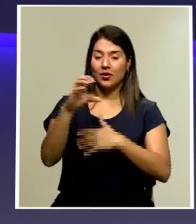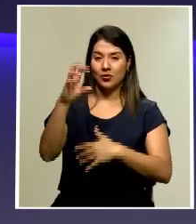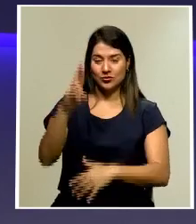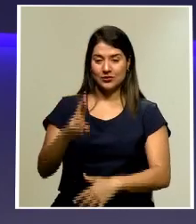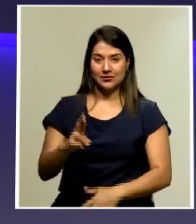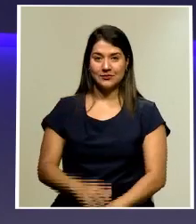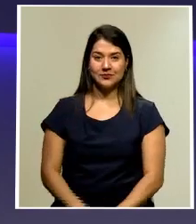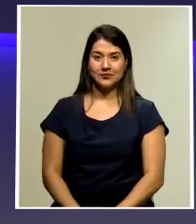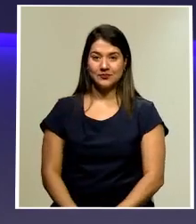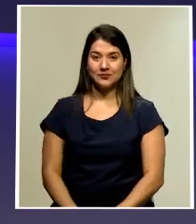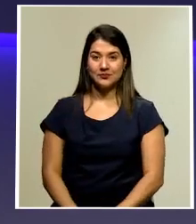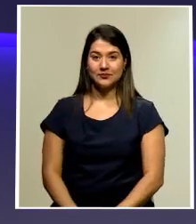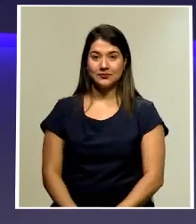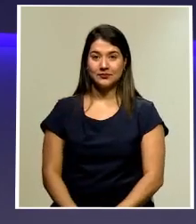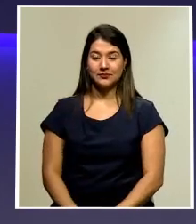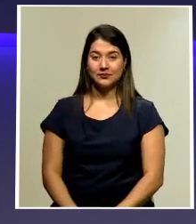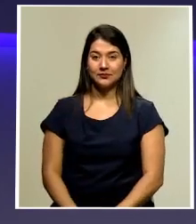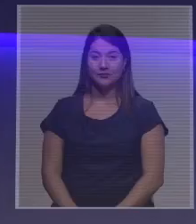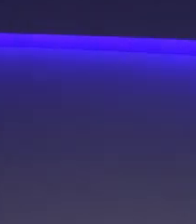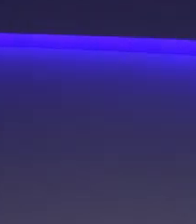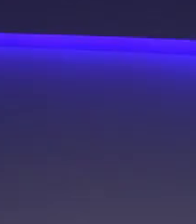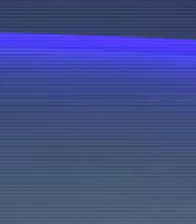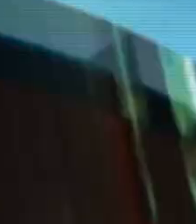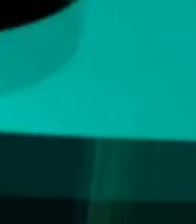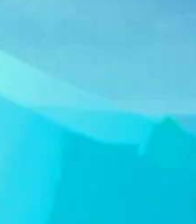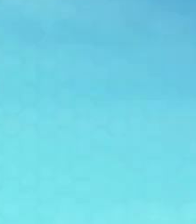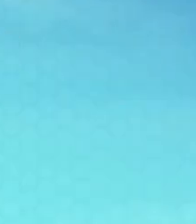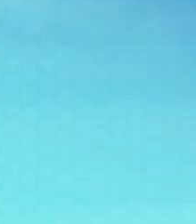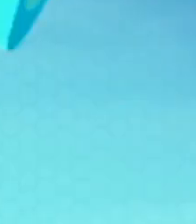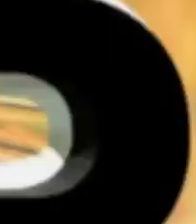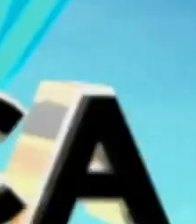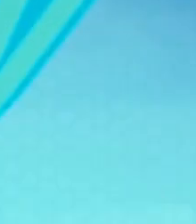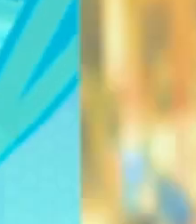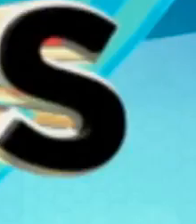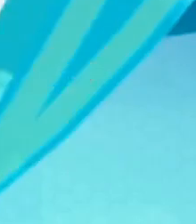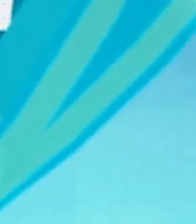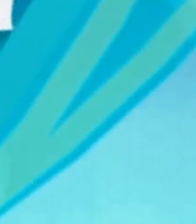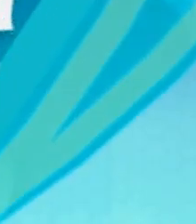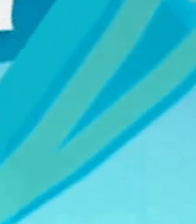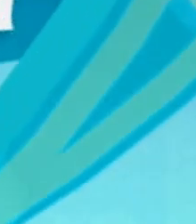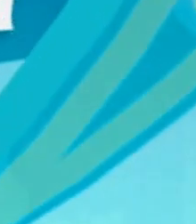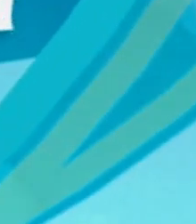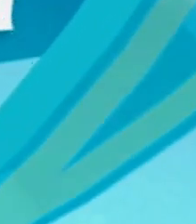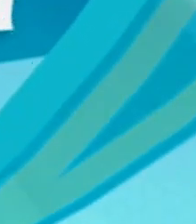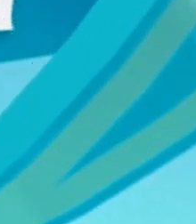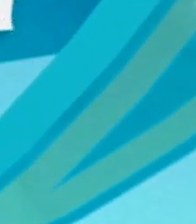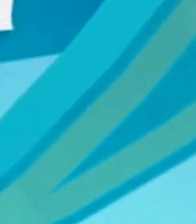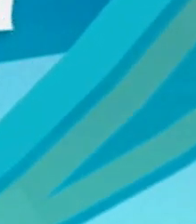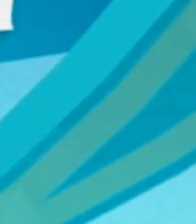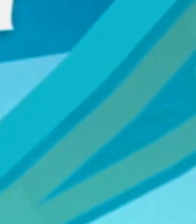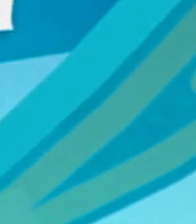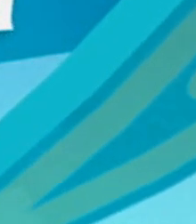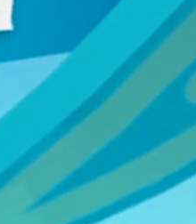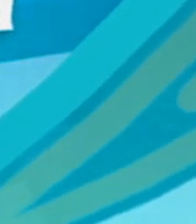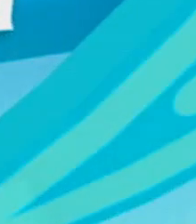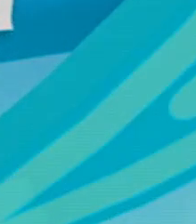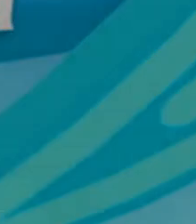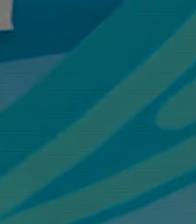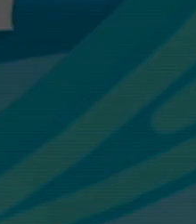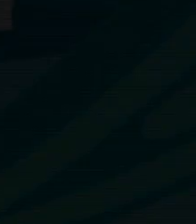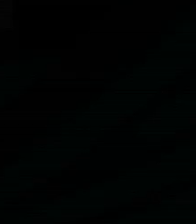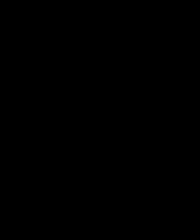de Costa Rica. AIA presentó Conversaciones con Ernesto Rivera.